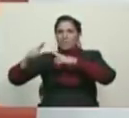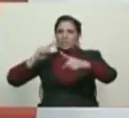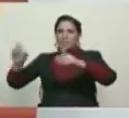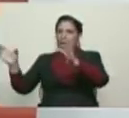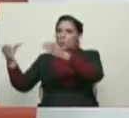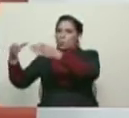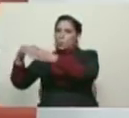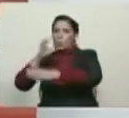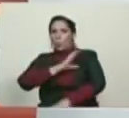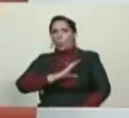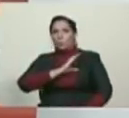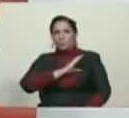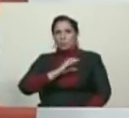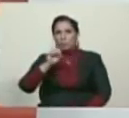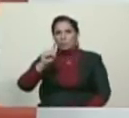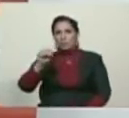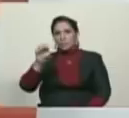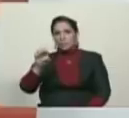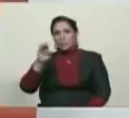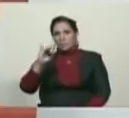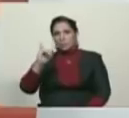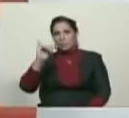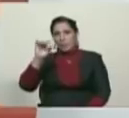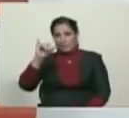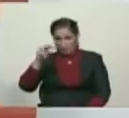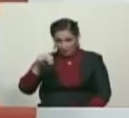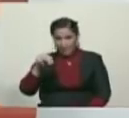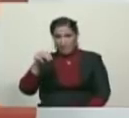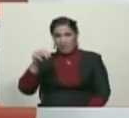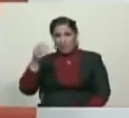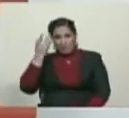esa comisión, que creo que queda claro